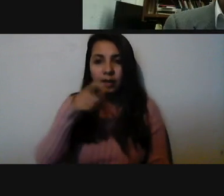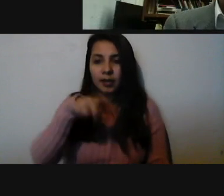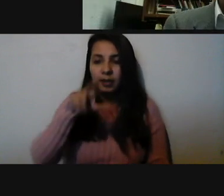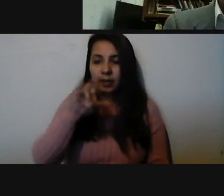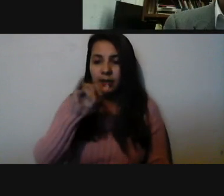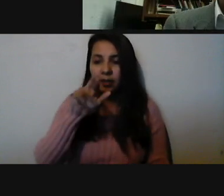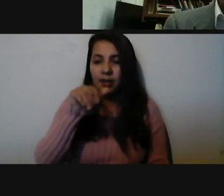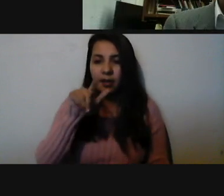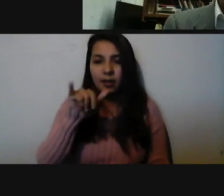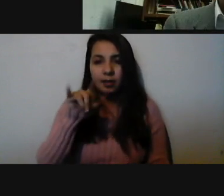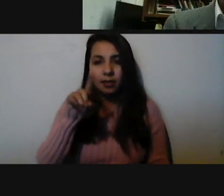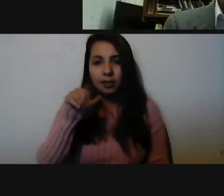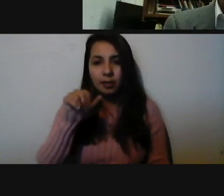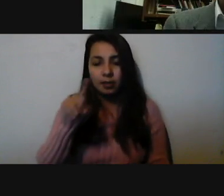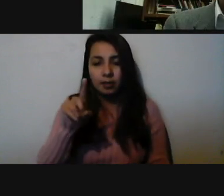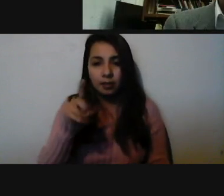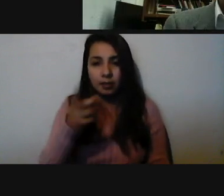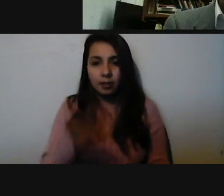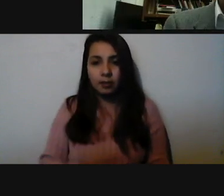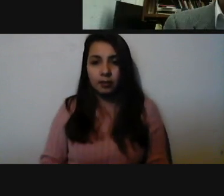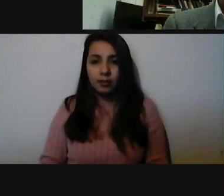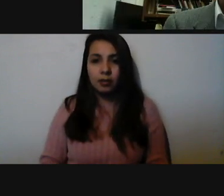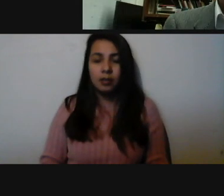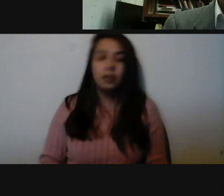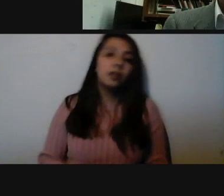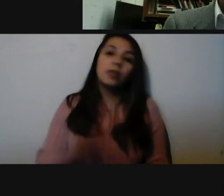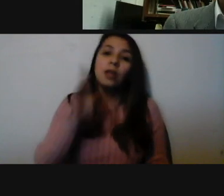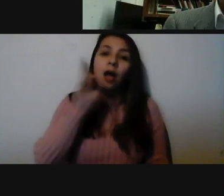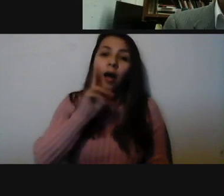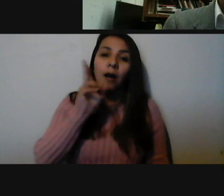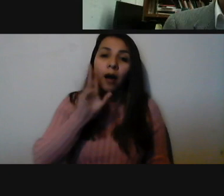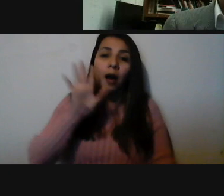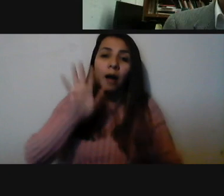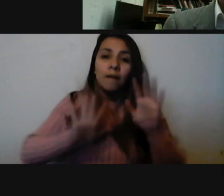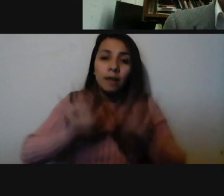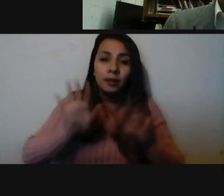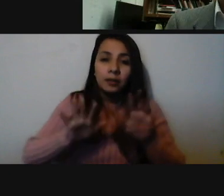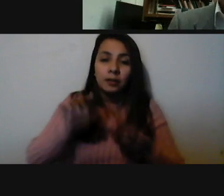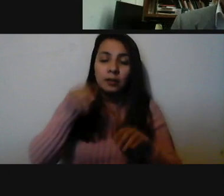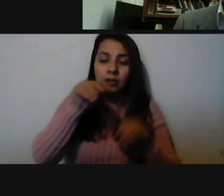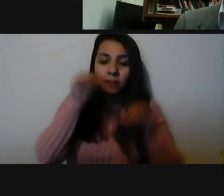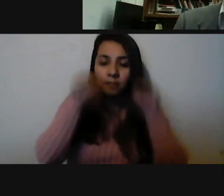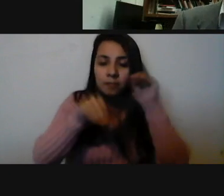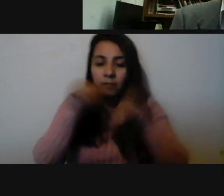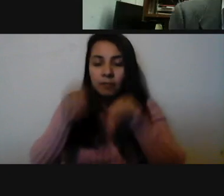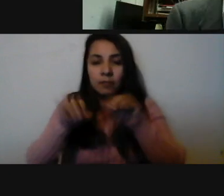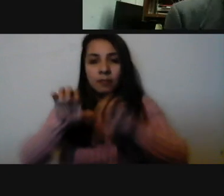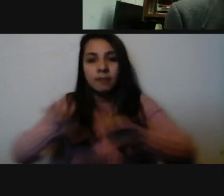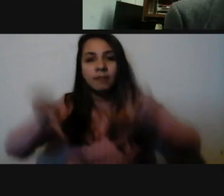¿qué experimentos están haciendo así para ver eso de la quiralidad?